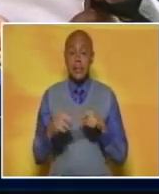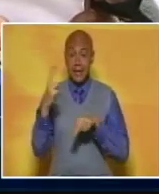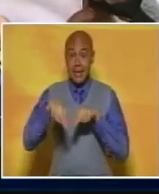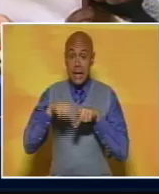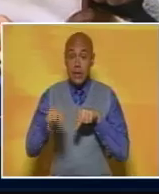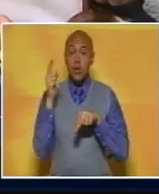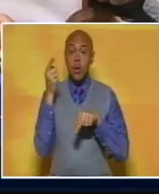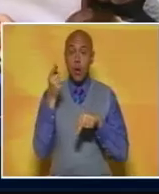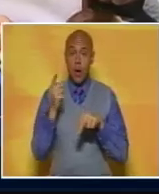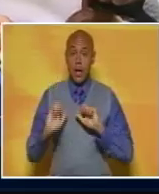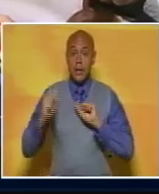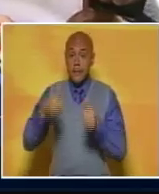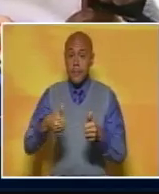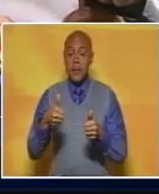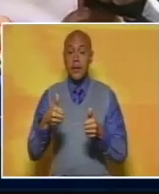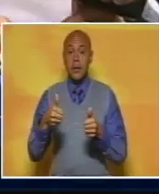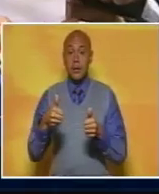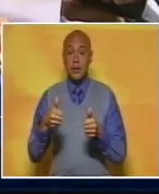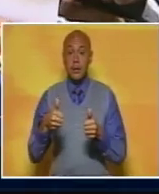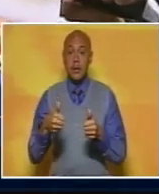están iniciando, necesitan